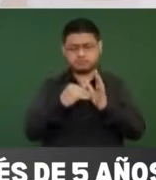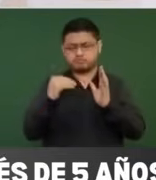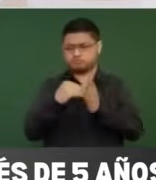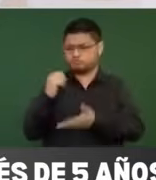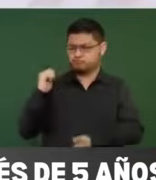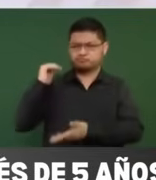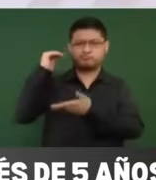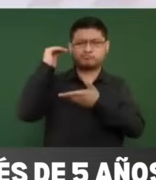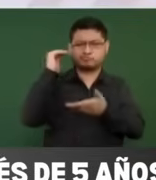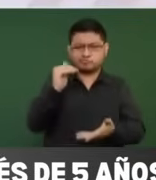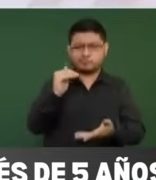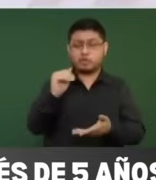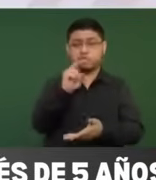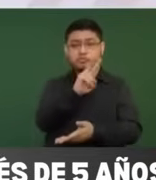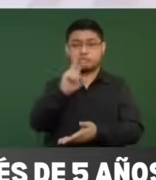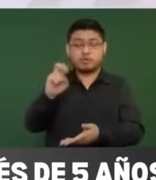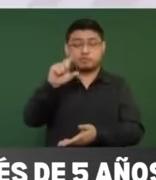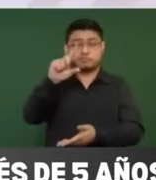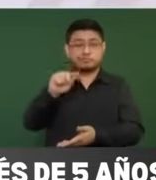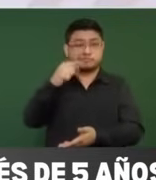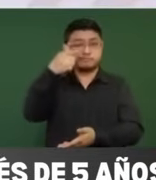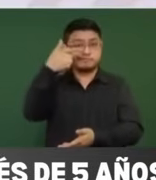y